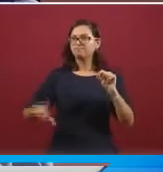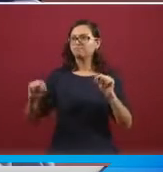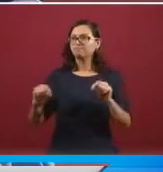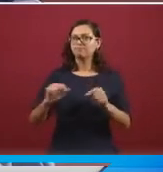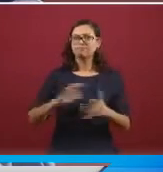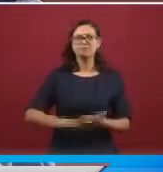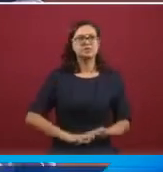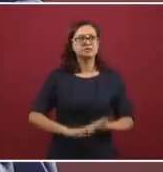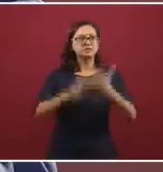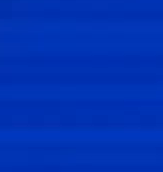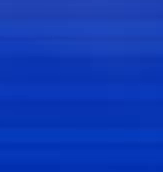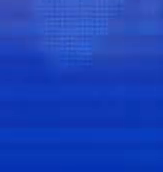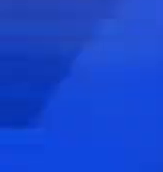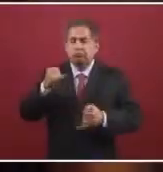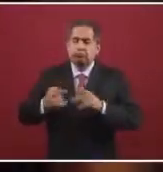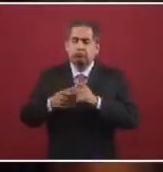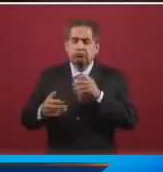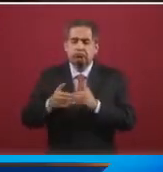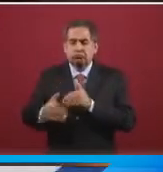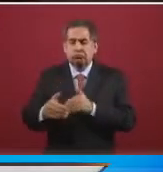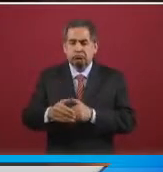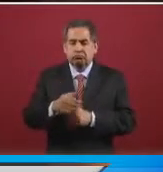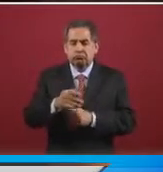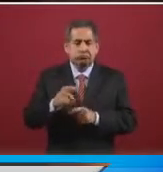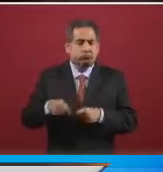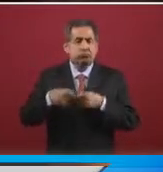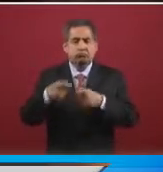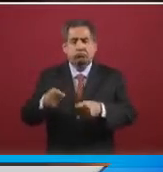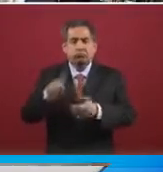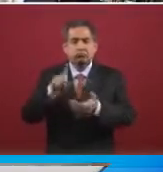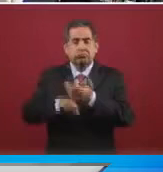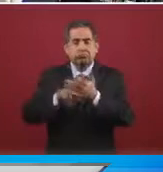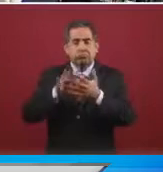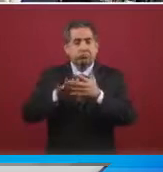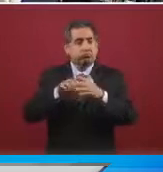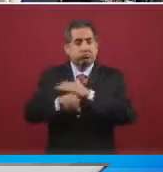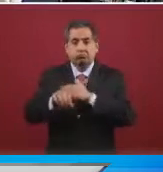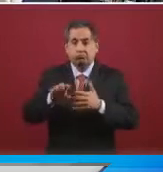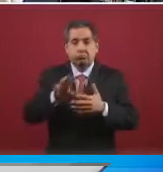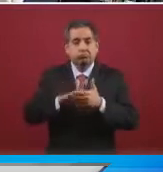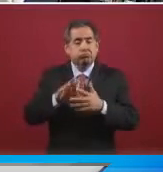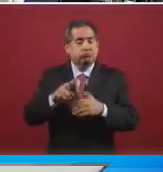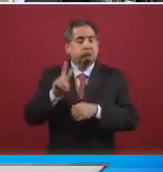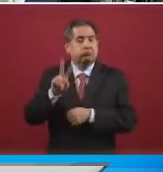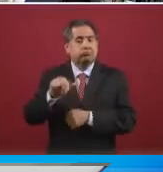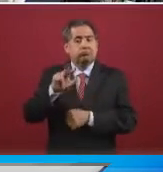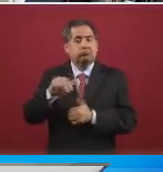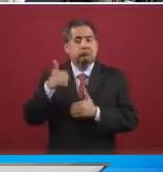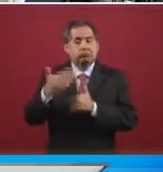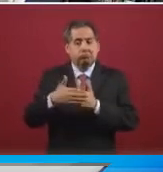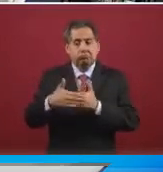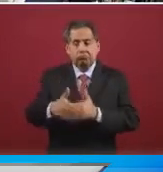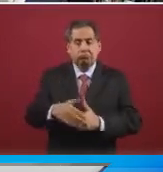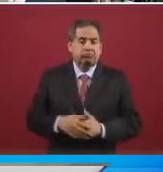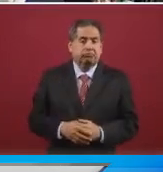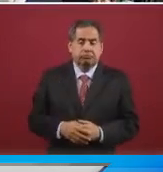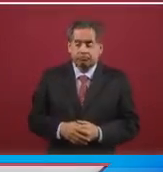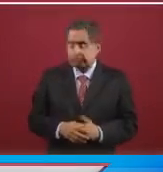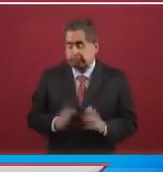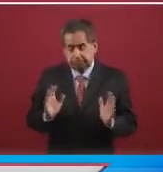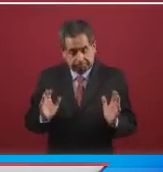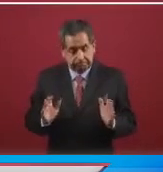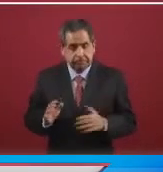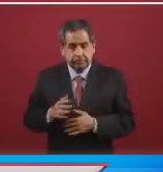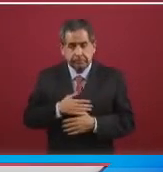lo que permitirá evitarlo. Detención de Rosario Robles. Es un asunto que está